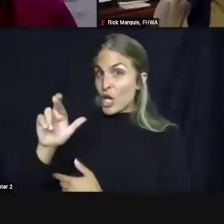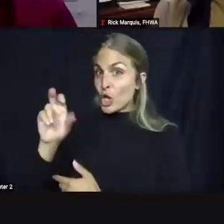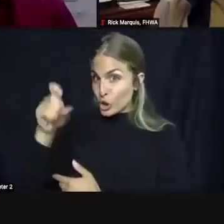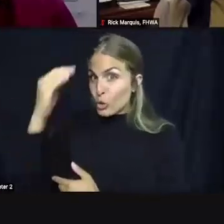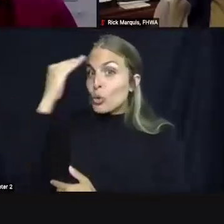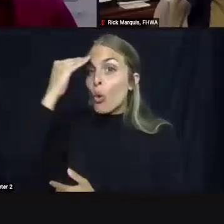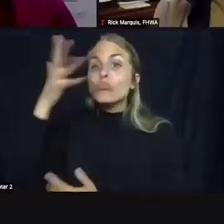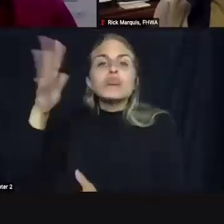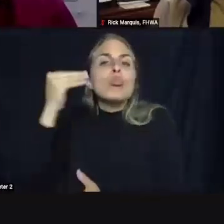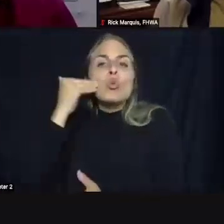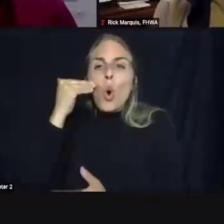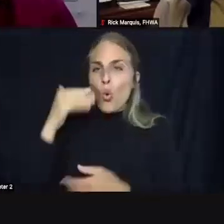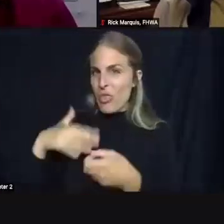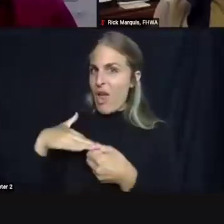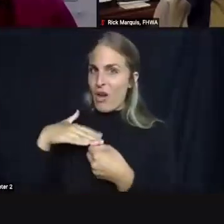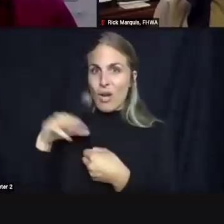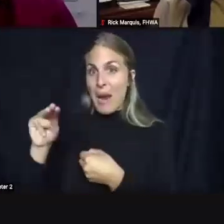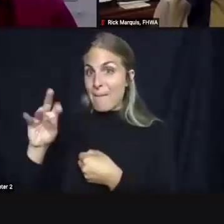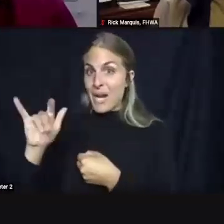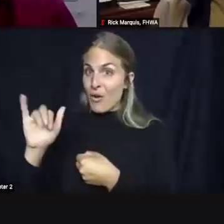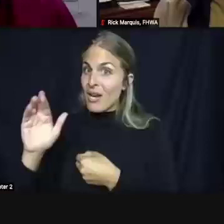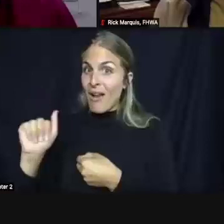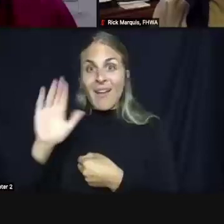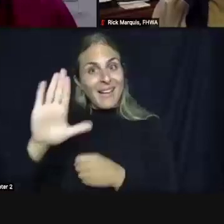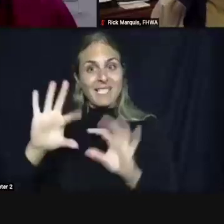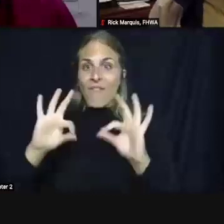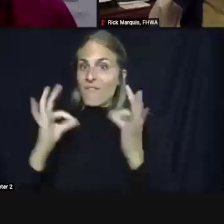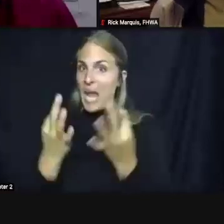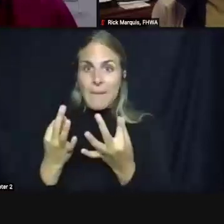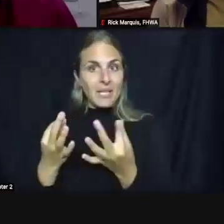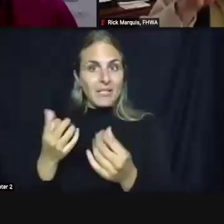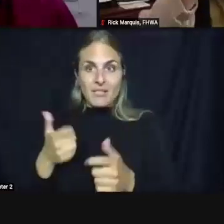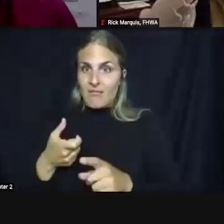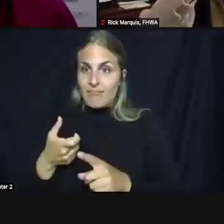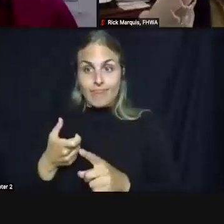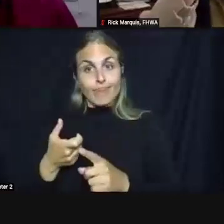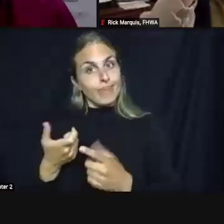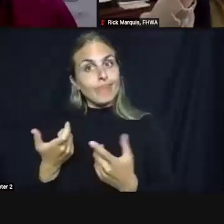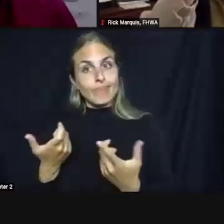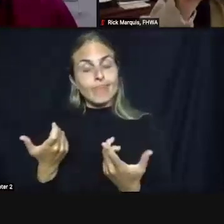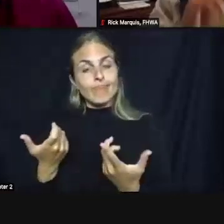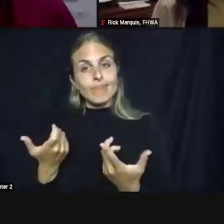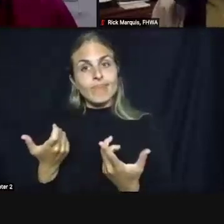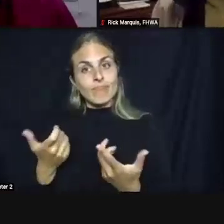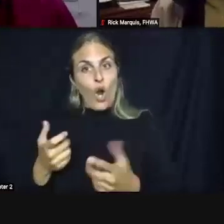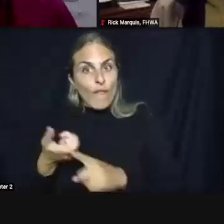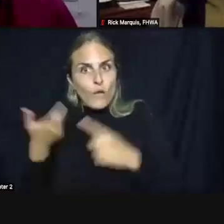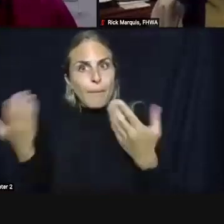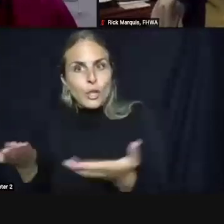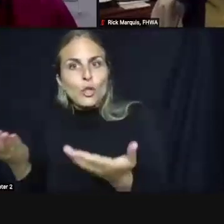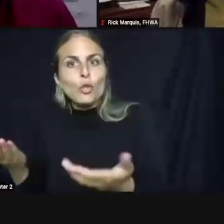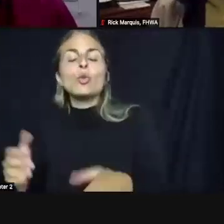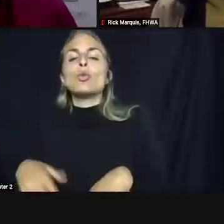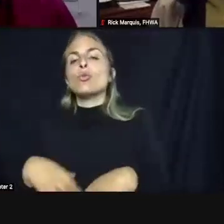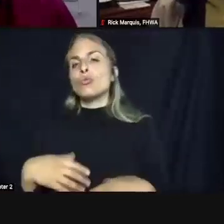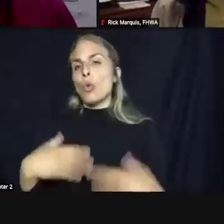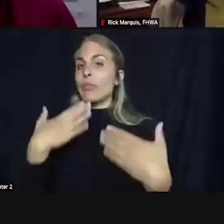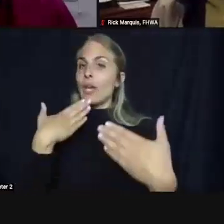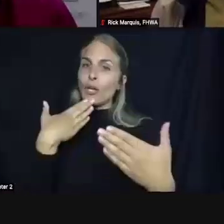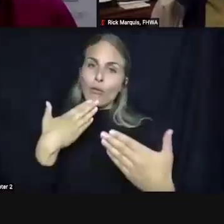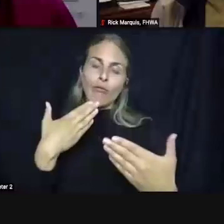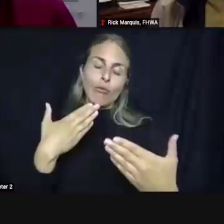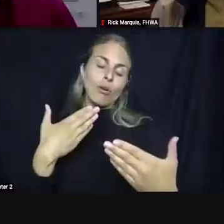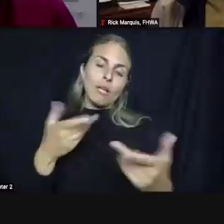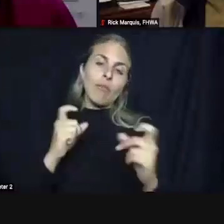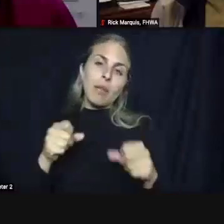debería conocer eso. Él conoce bien la zona en Marietta. Las familias caminan por estas